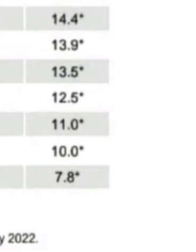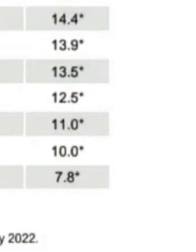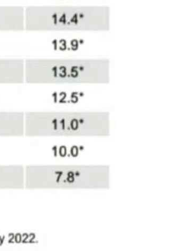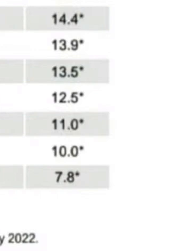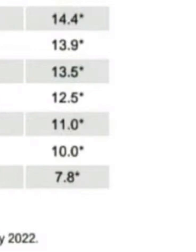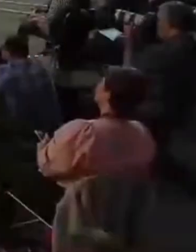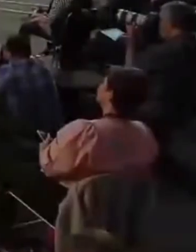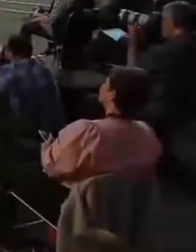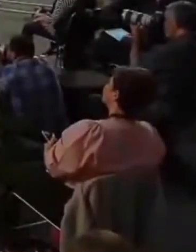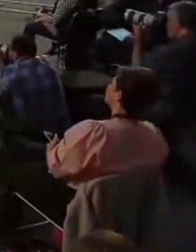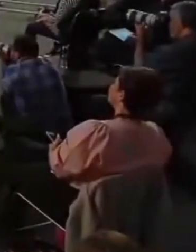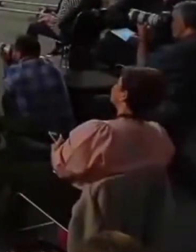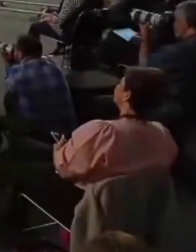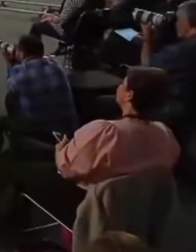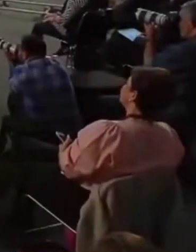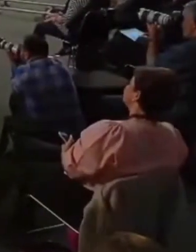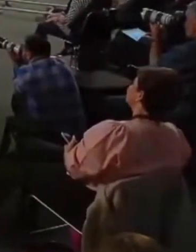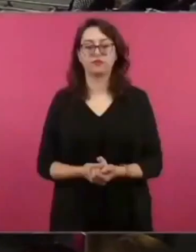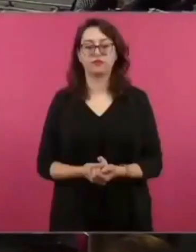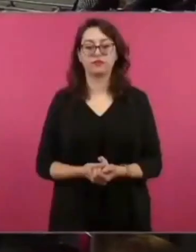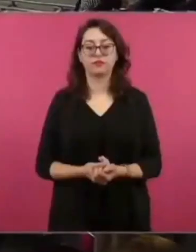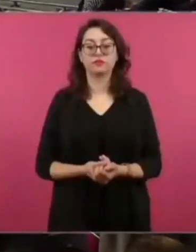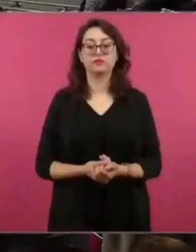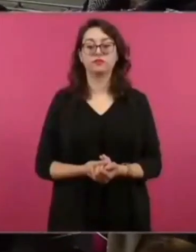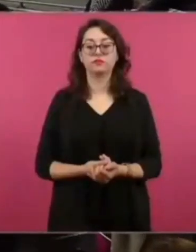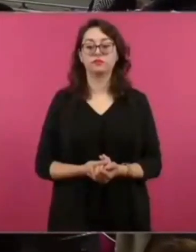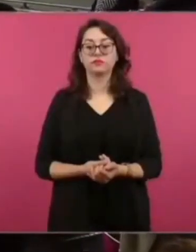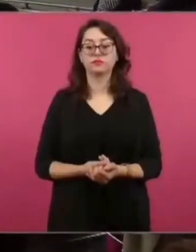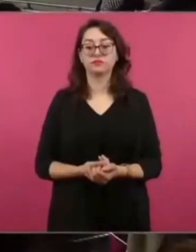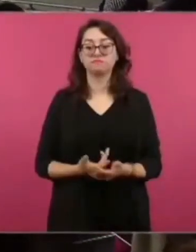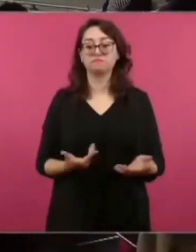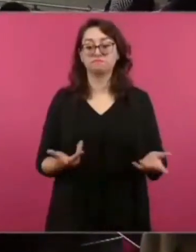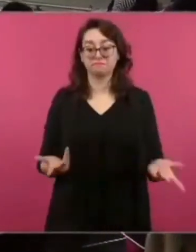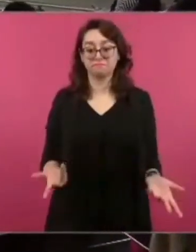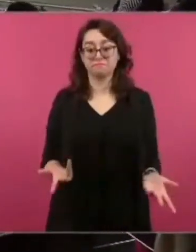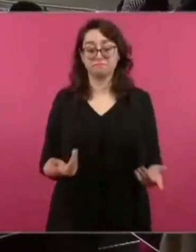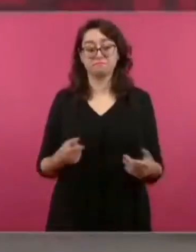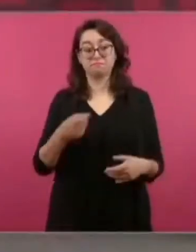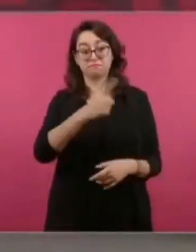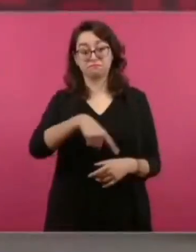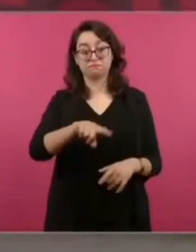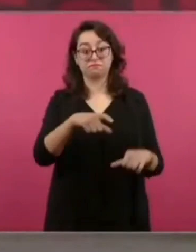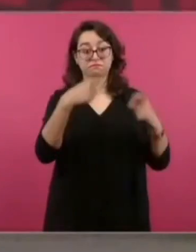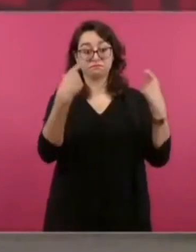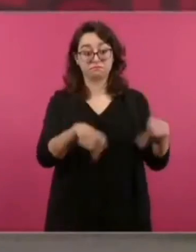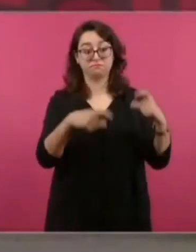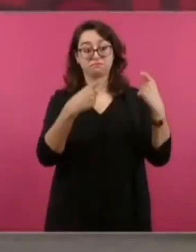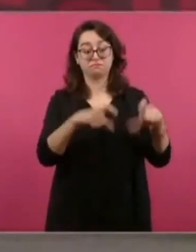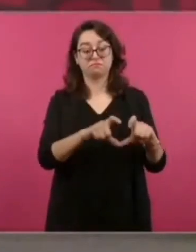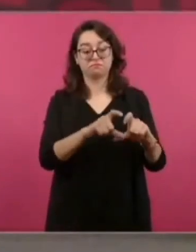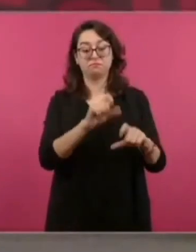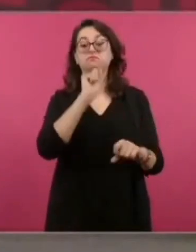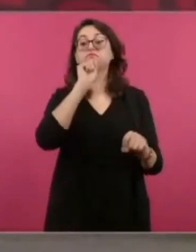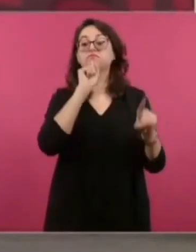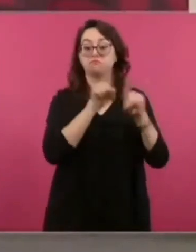Porque, repito el dicho campesino, choco jarocho, cuando la milpa se da